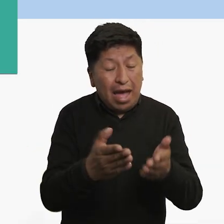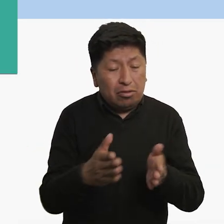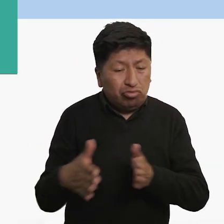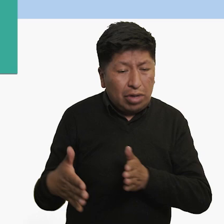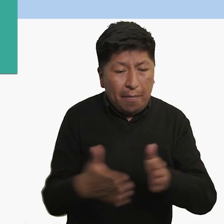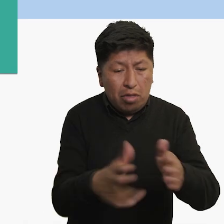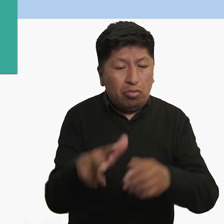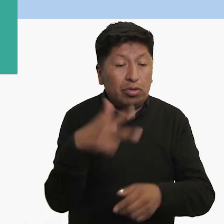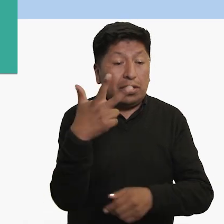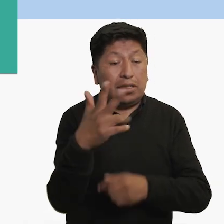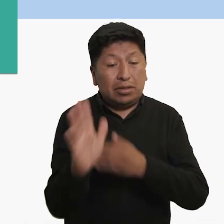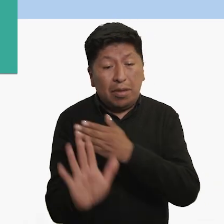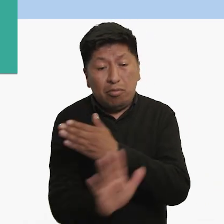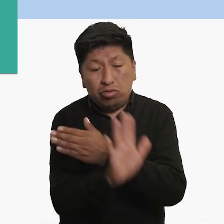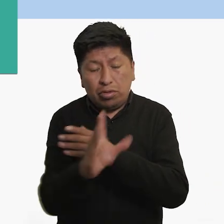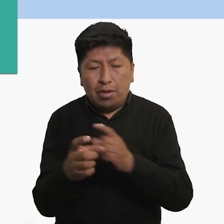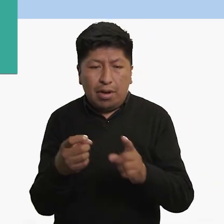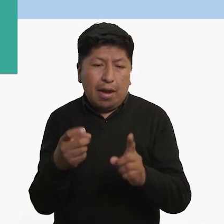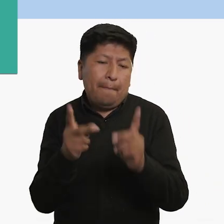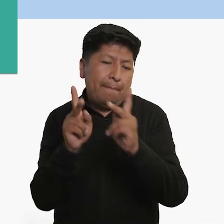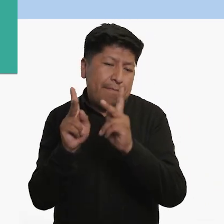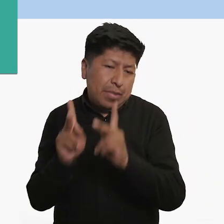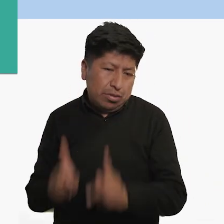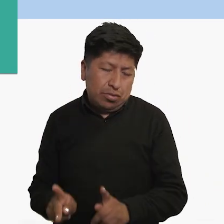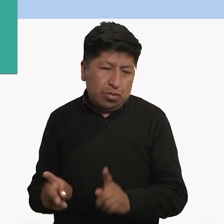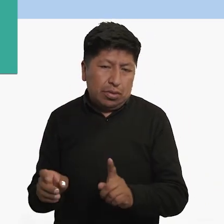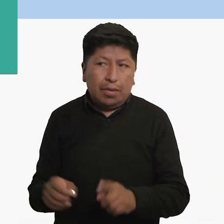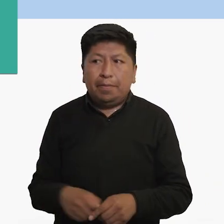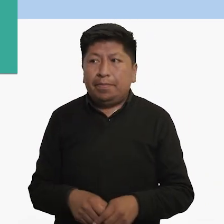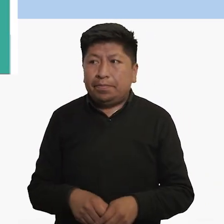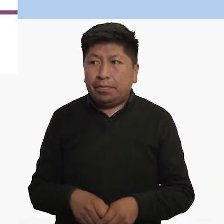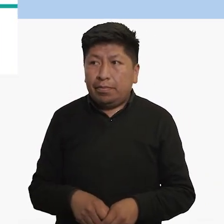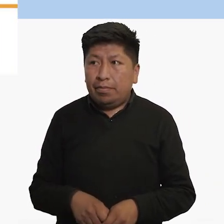la Ruta 3 de medidas de protección a la víctima.